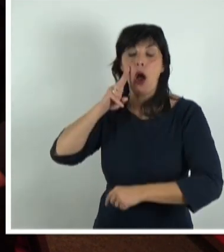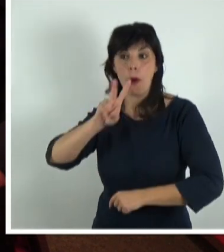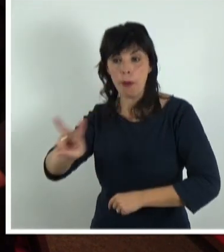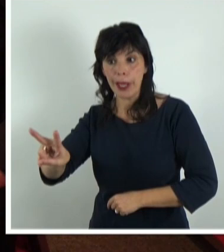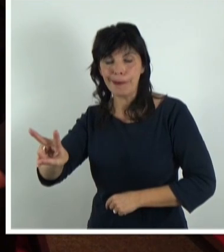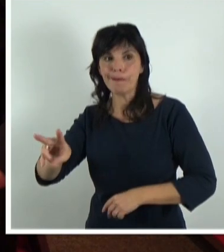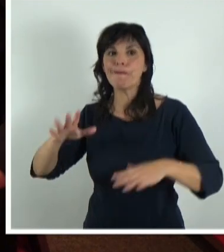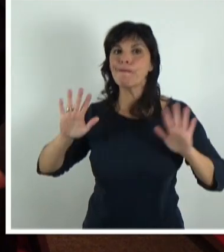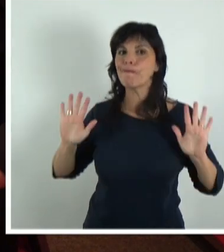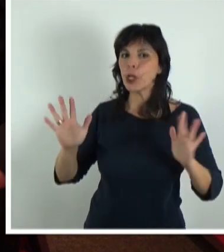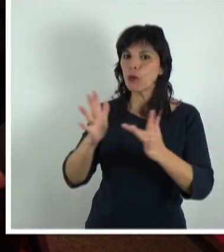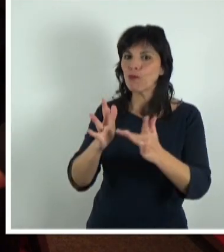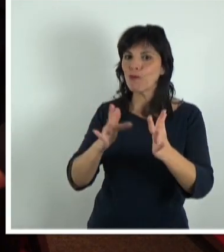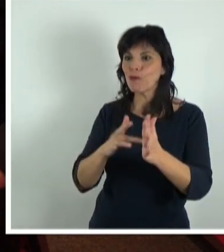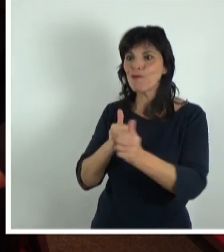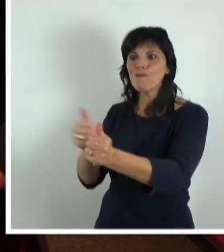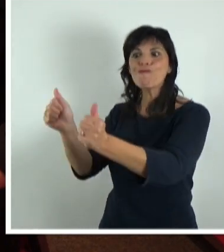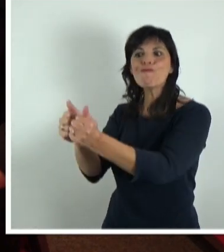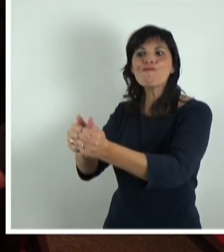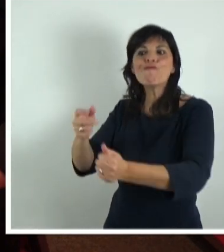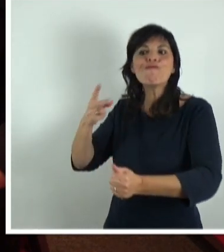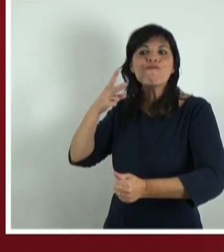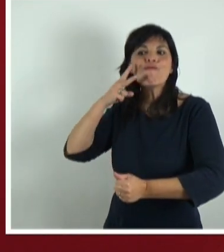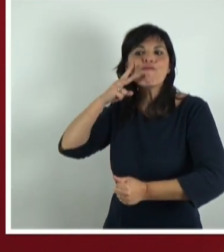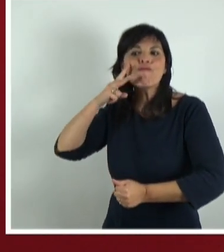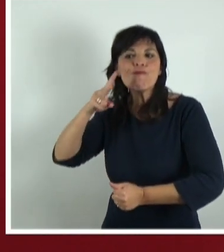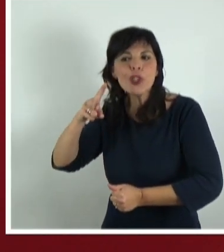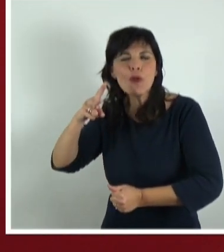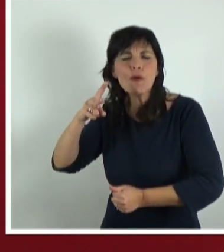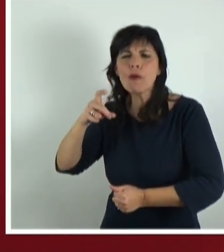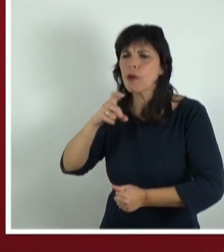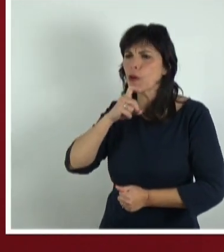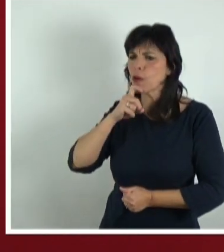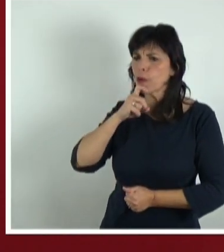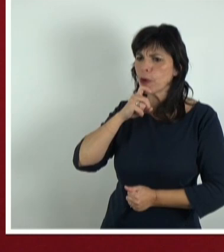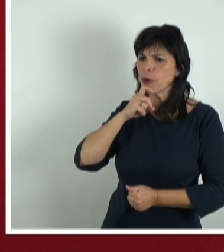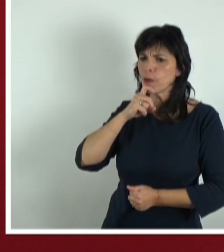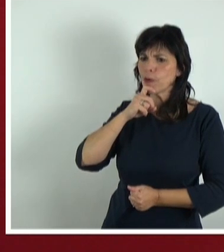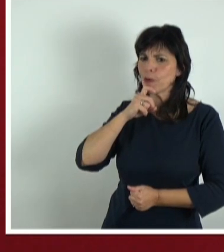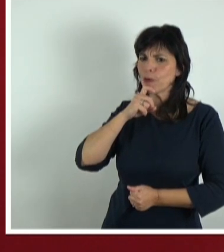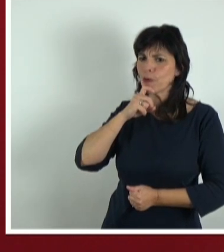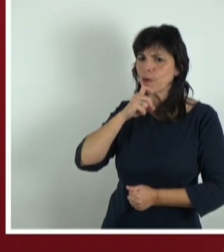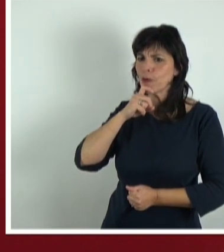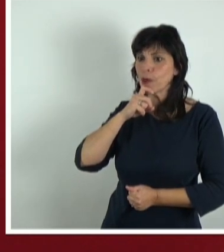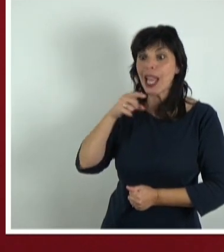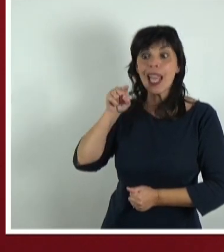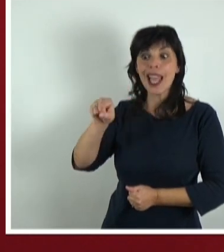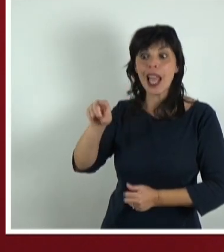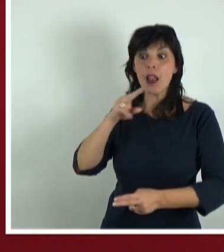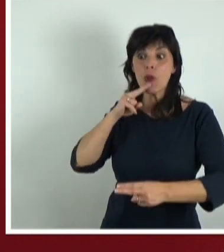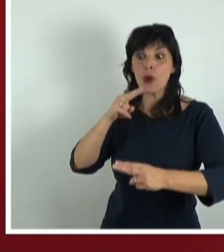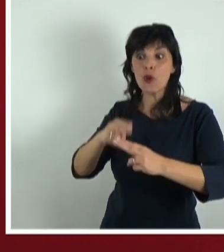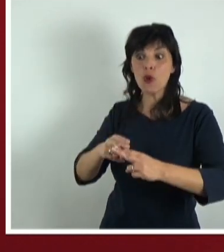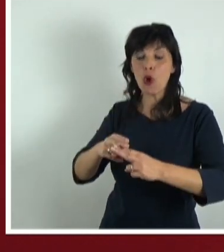Pero cuando Jesucristo vio a Simón, lo vio como Simón.